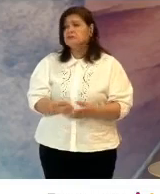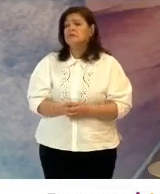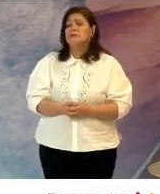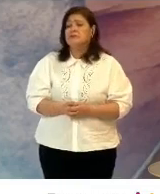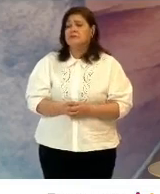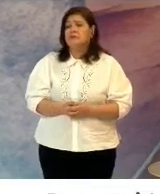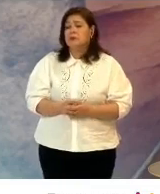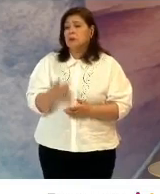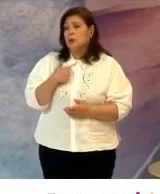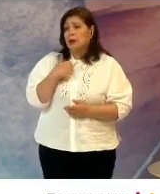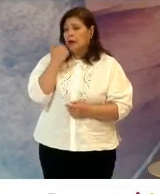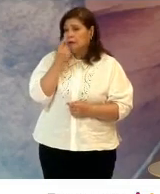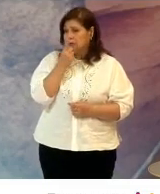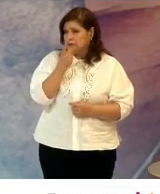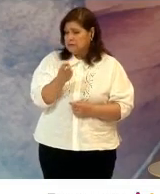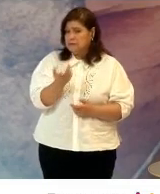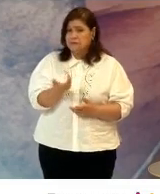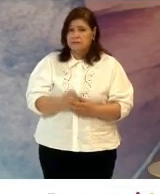diría